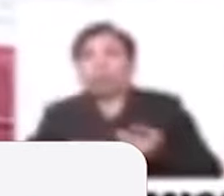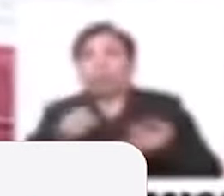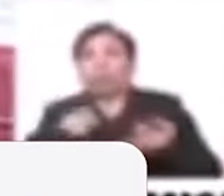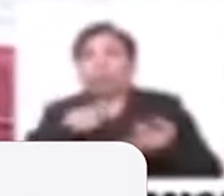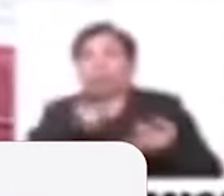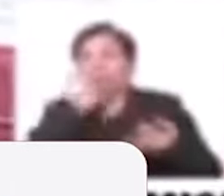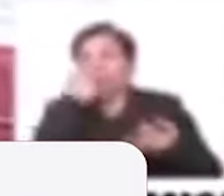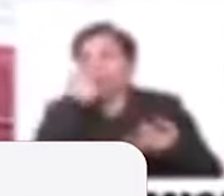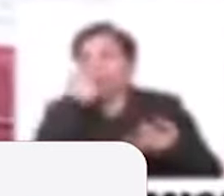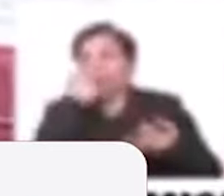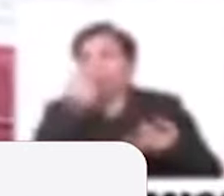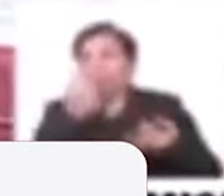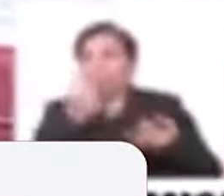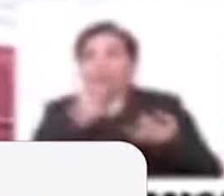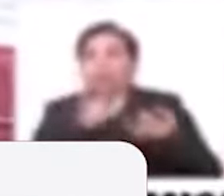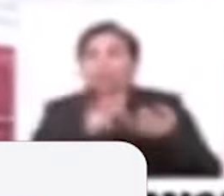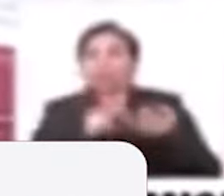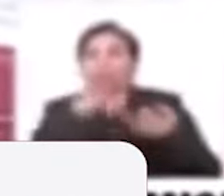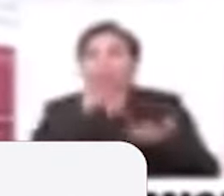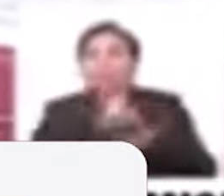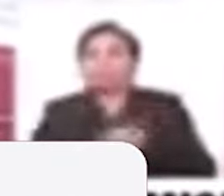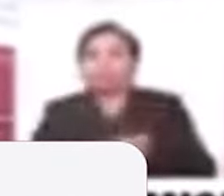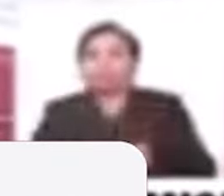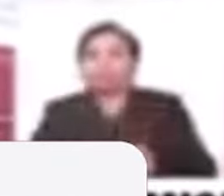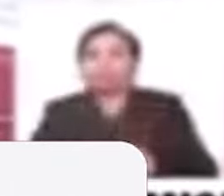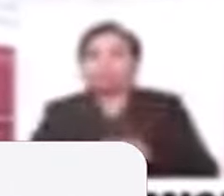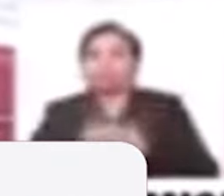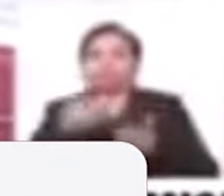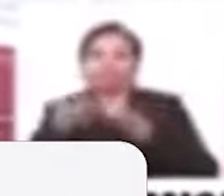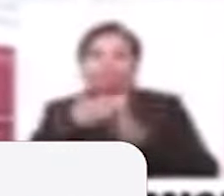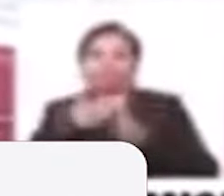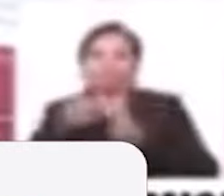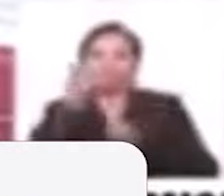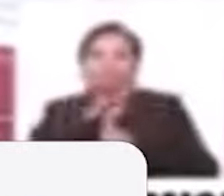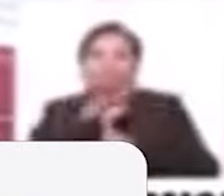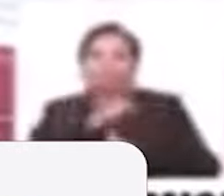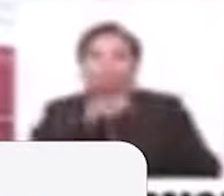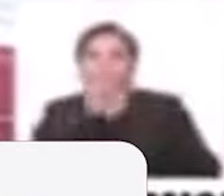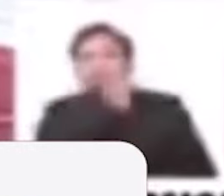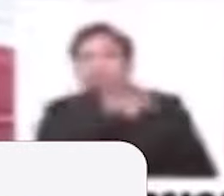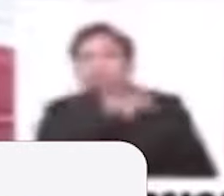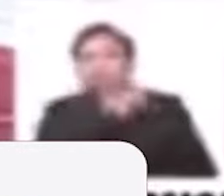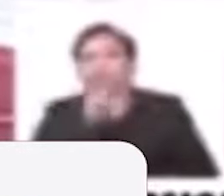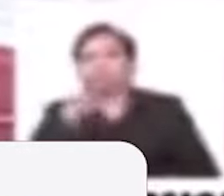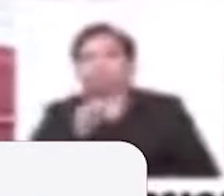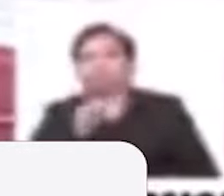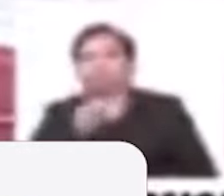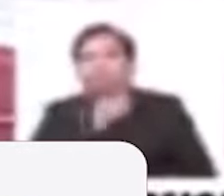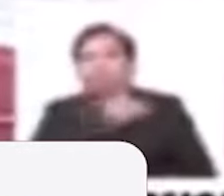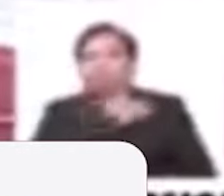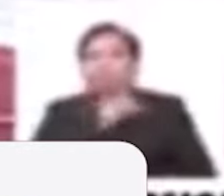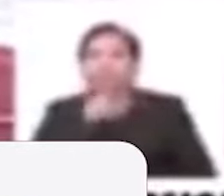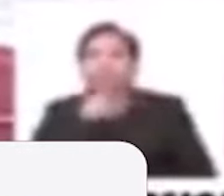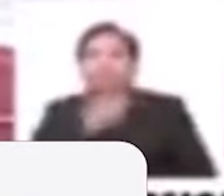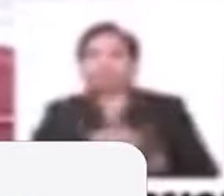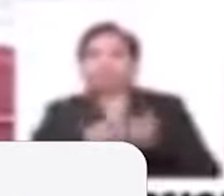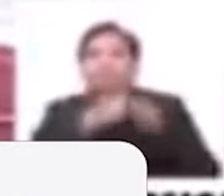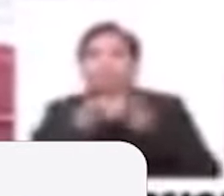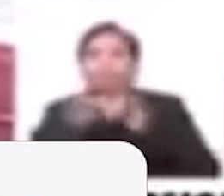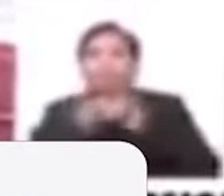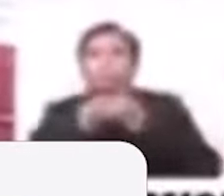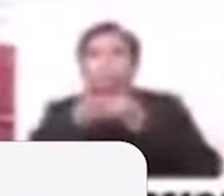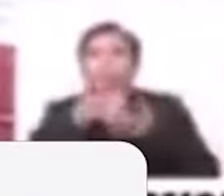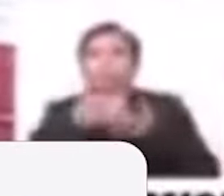visto es de que se maltrata también a un oficial general, porque bien claro dice la